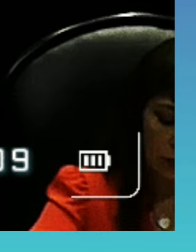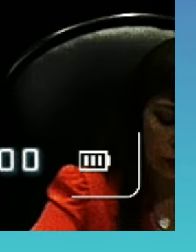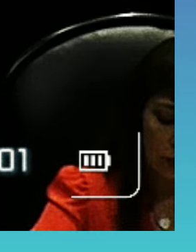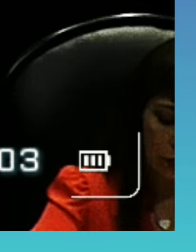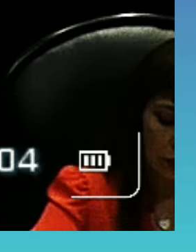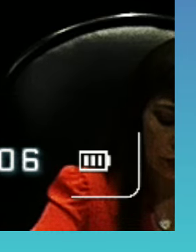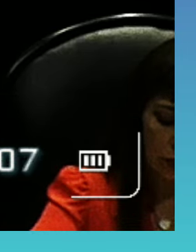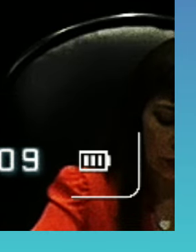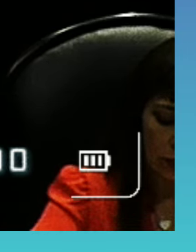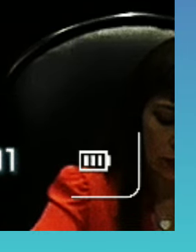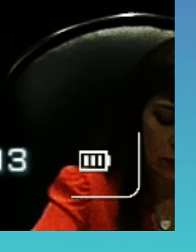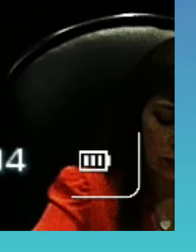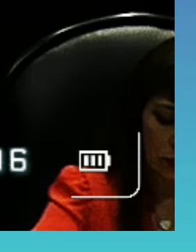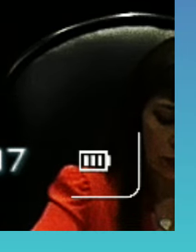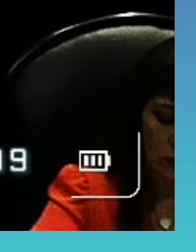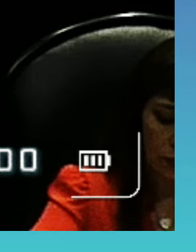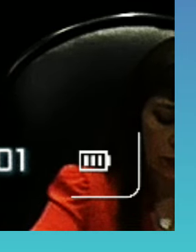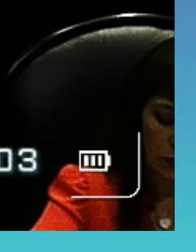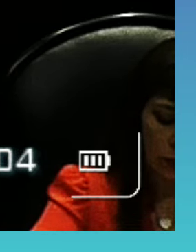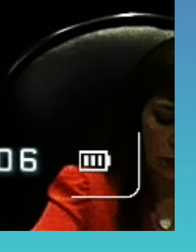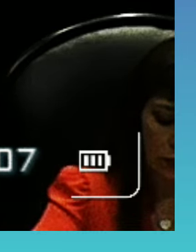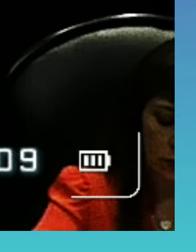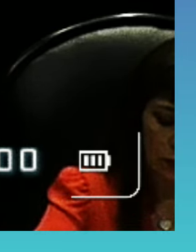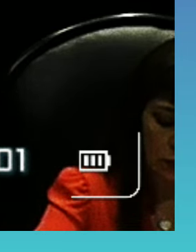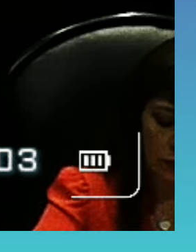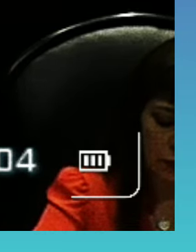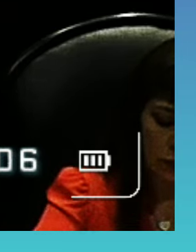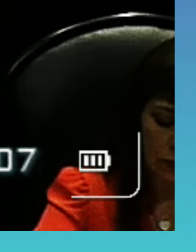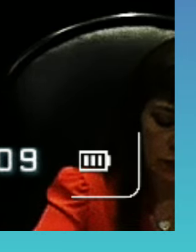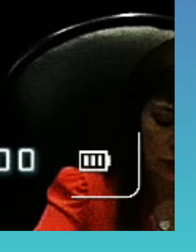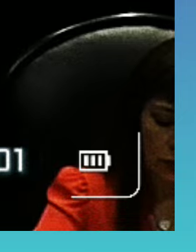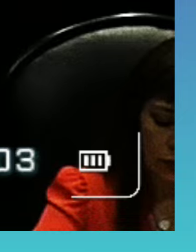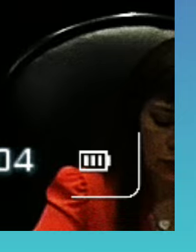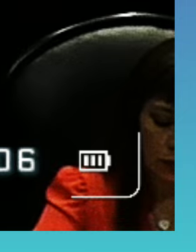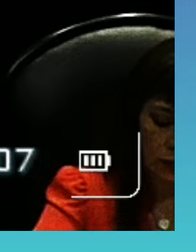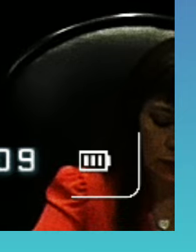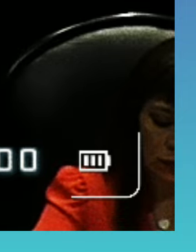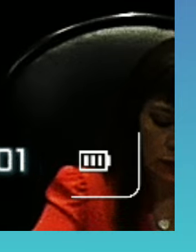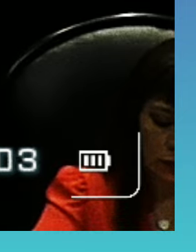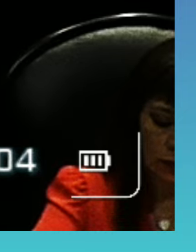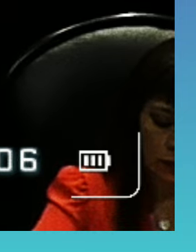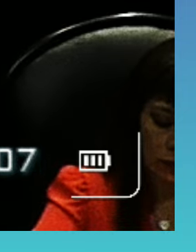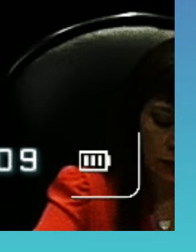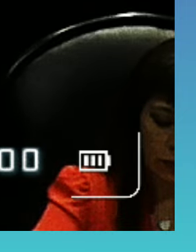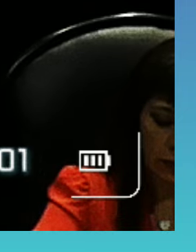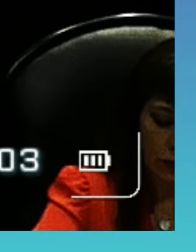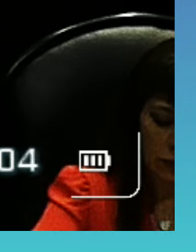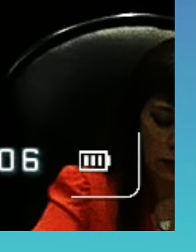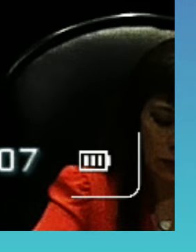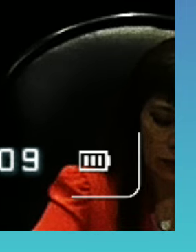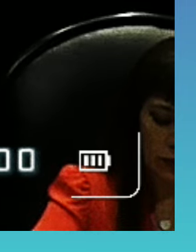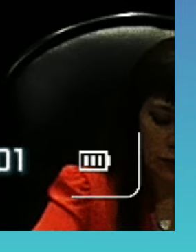constitucionalidad mediante algunos de los recursos establecidos en la ley de